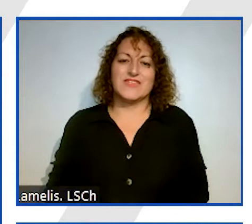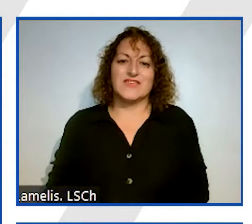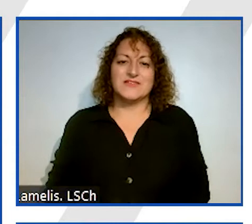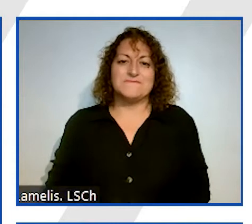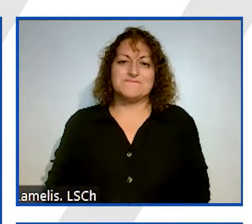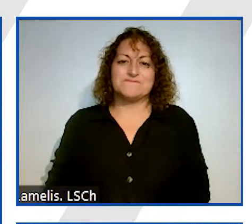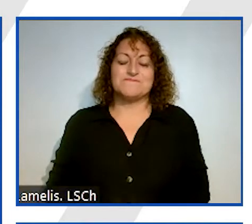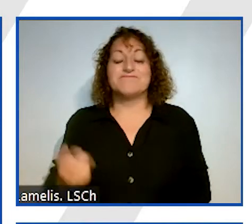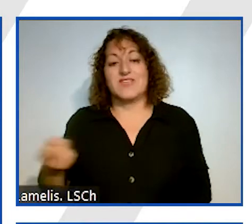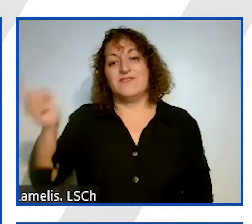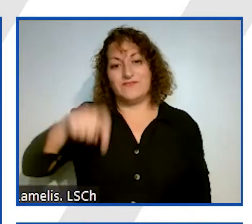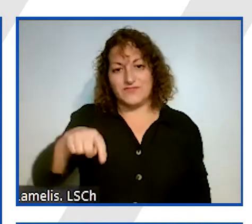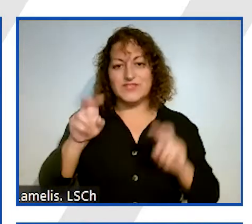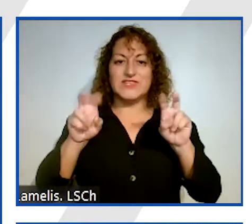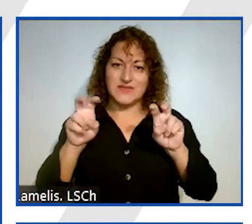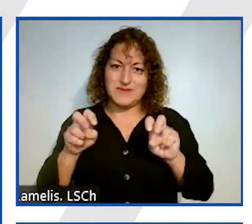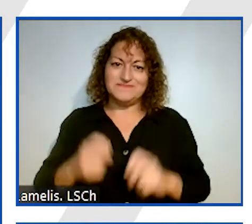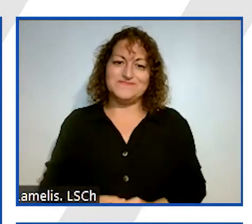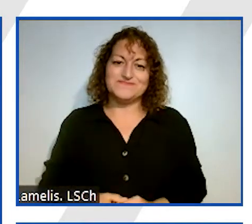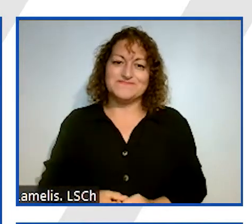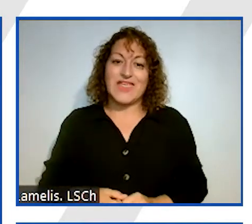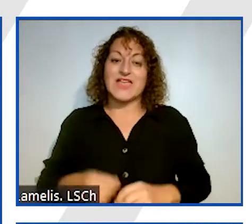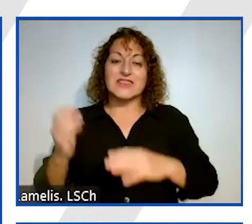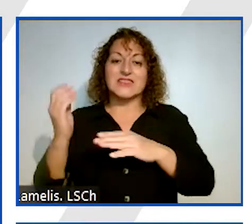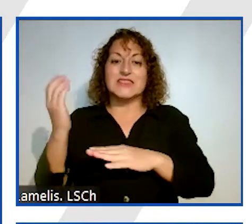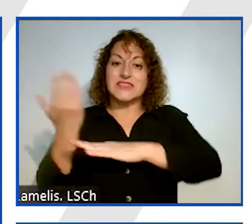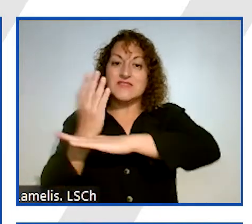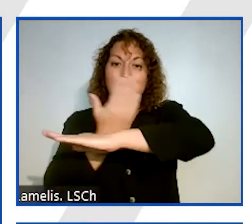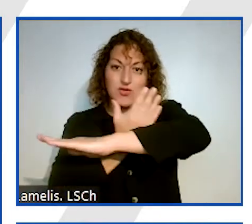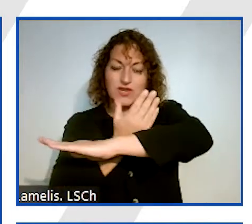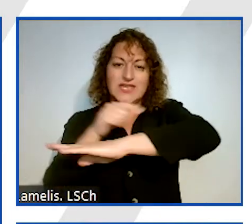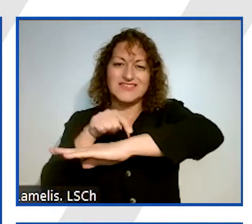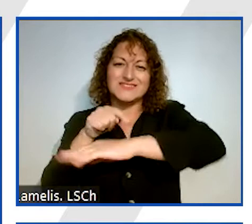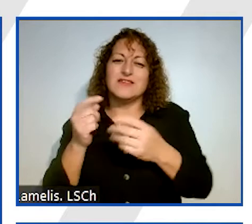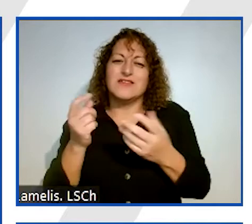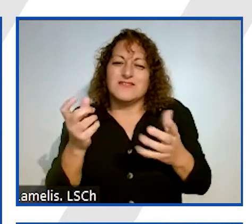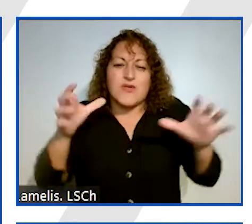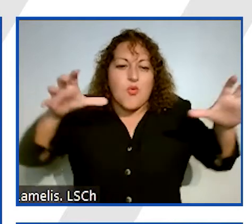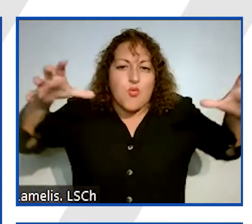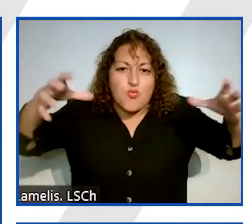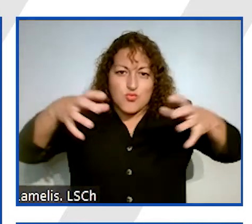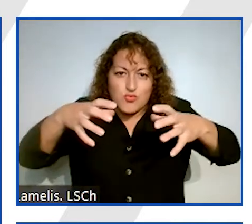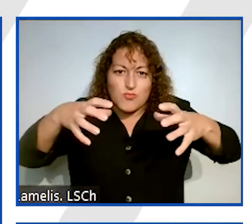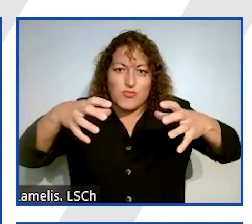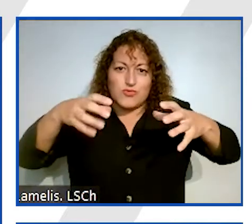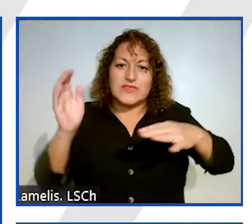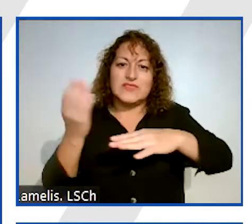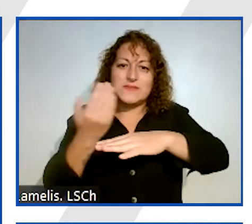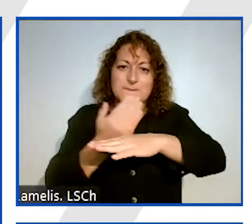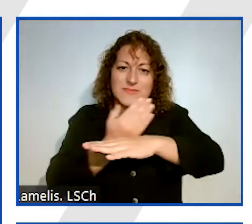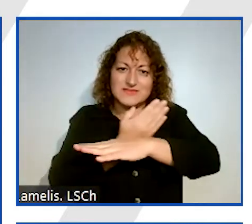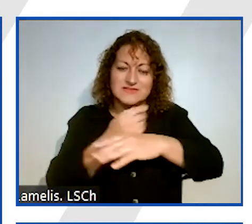Entonces, volviendo al tema que nos convoca, yo tiburones lo uso como un término genérico para referirnos a este grupo de peces. Y este grupo de peces tiene